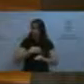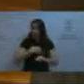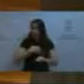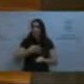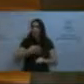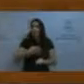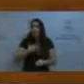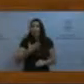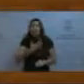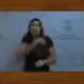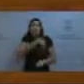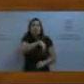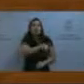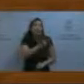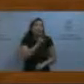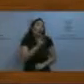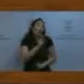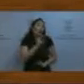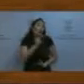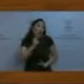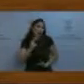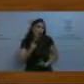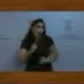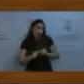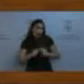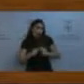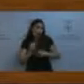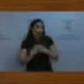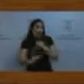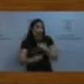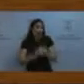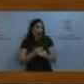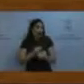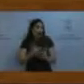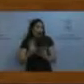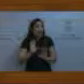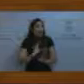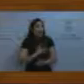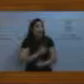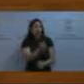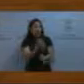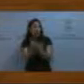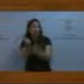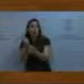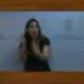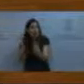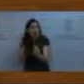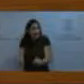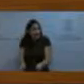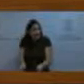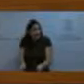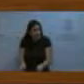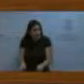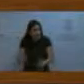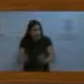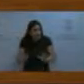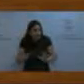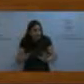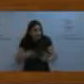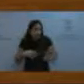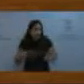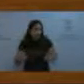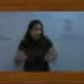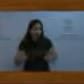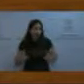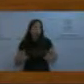Quizás ustedes comprometieron lo que iban a hacer sin tener la mayoría suficiente parlamentaria para poder hacerlo, porque entonces, claro,